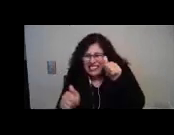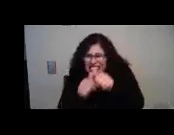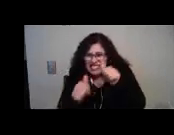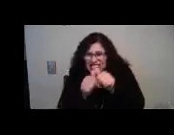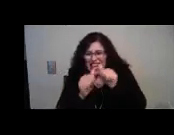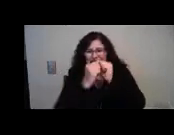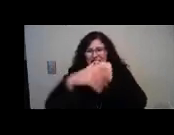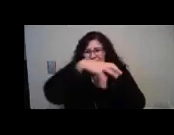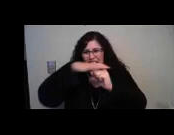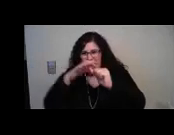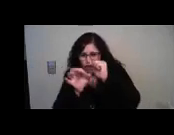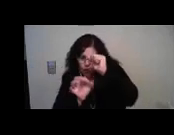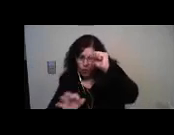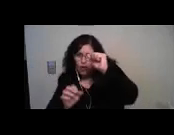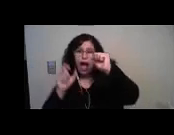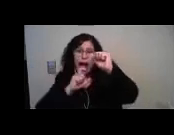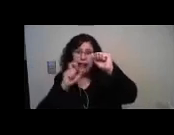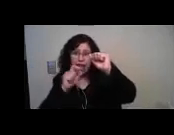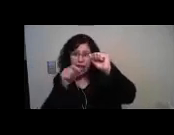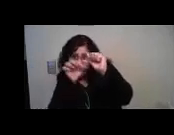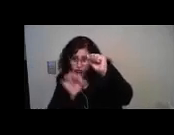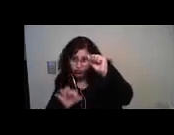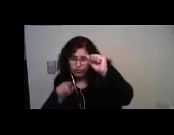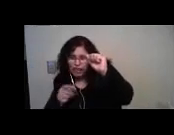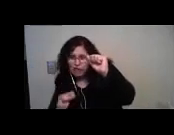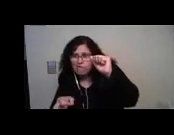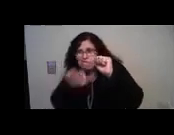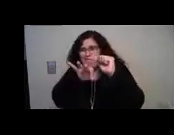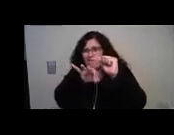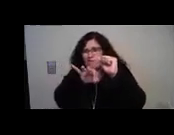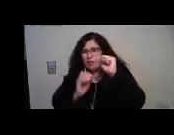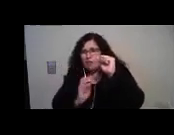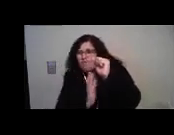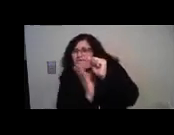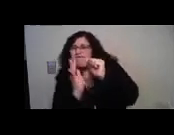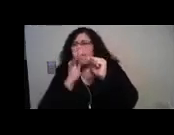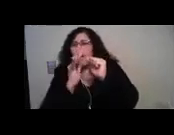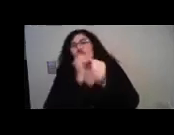el flujo sanguíneo para esta zona, ¿de acuerdo? Y